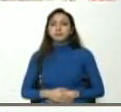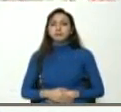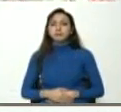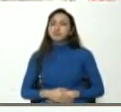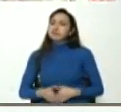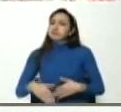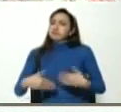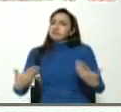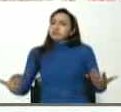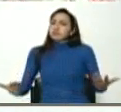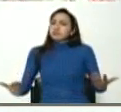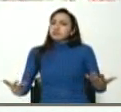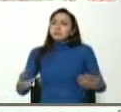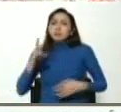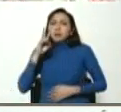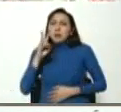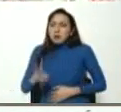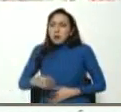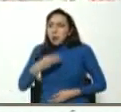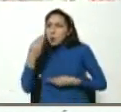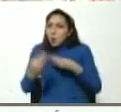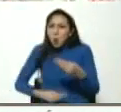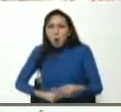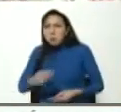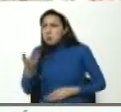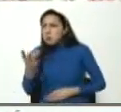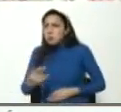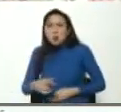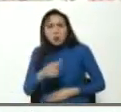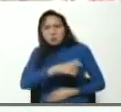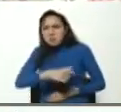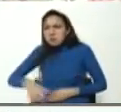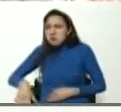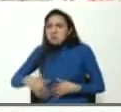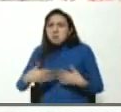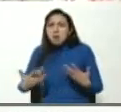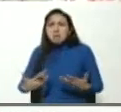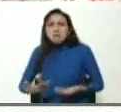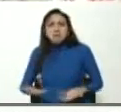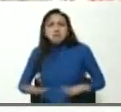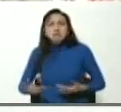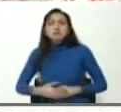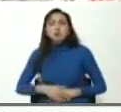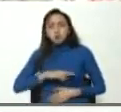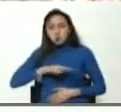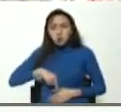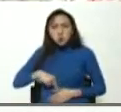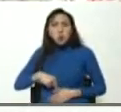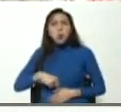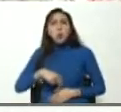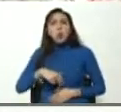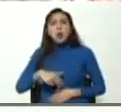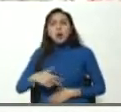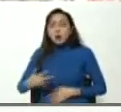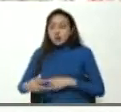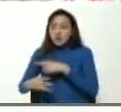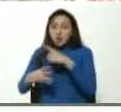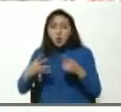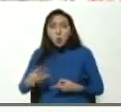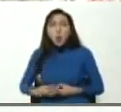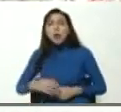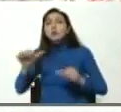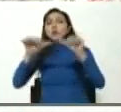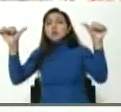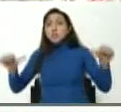para ver cómo están los números nosotros tenemos 34 sistemas de medición